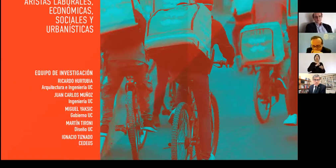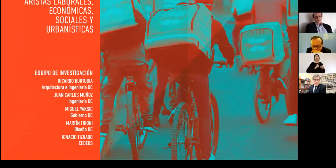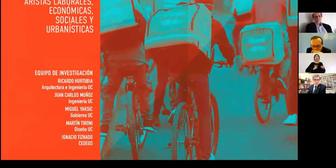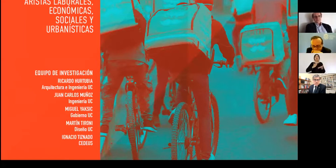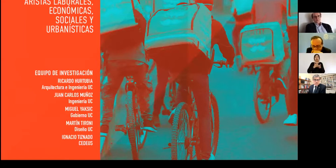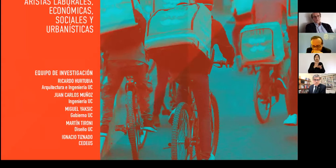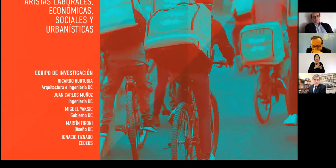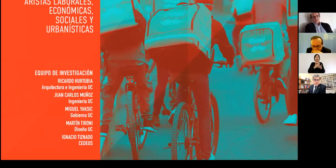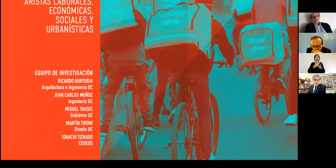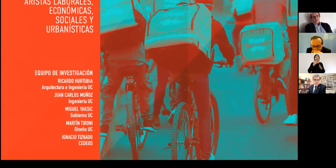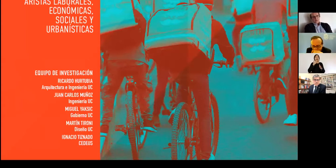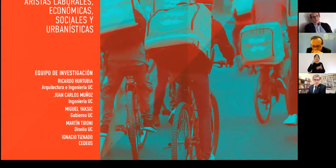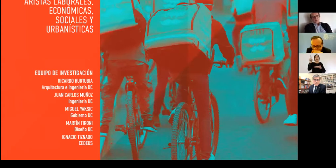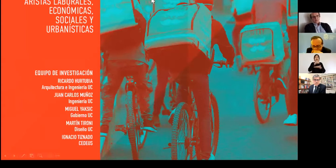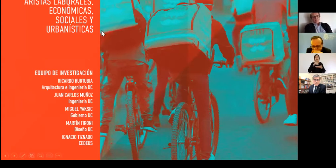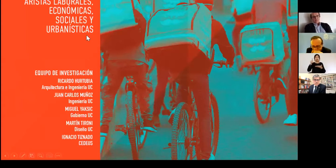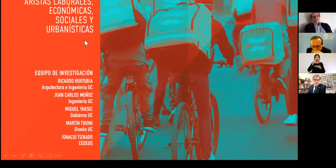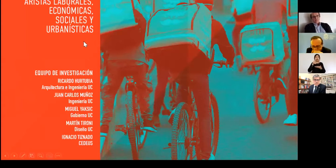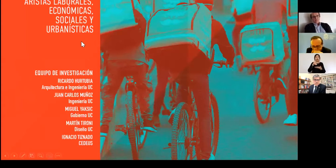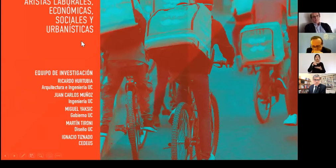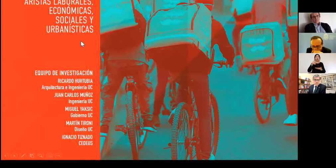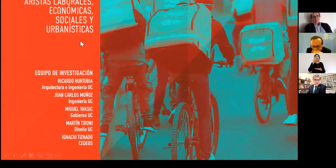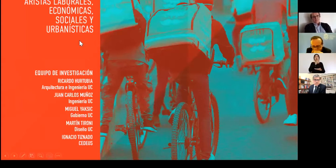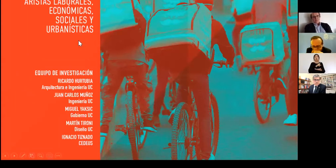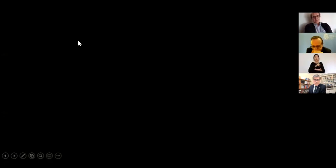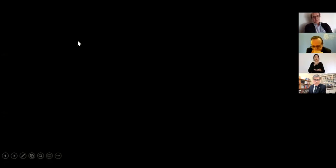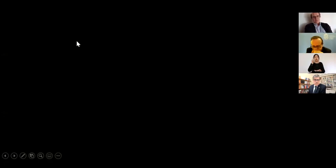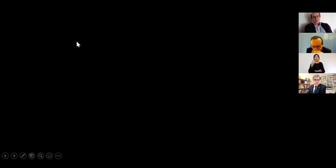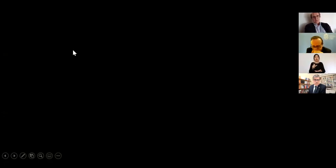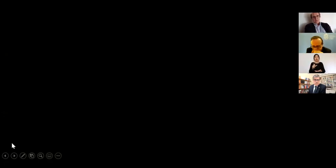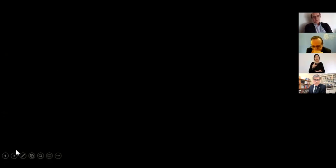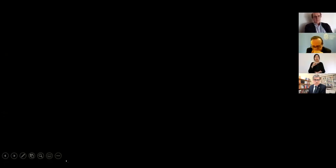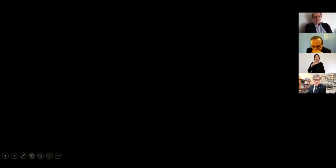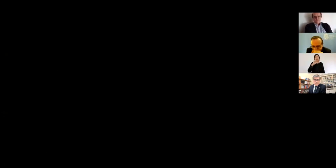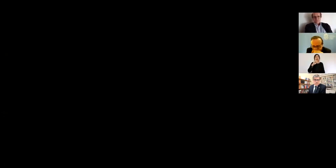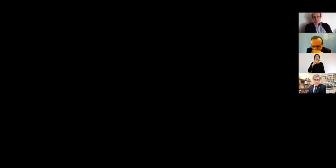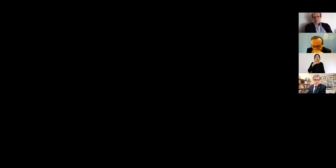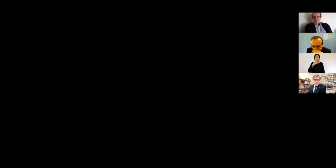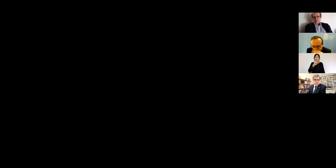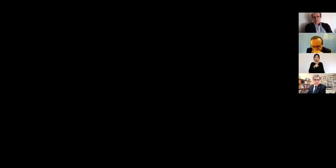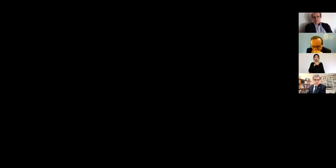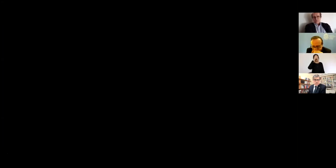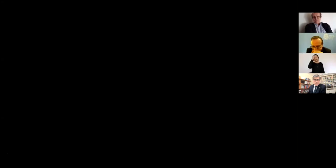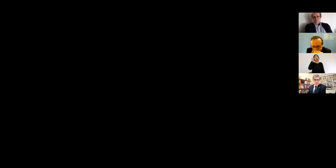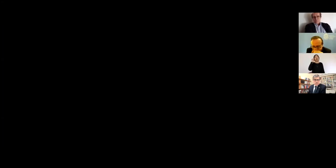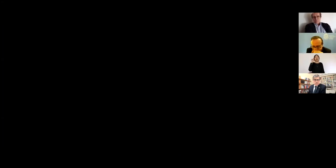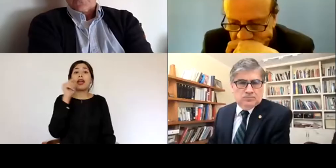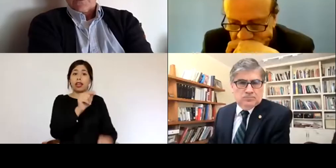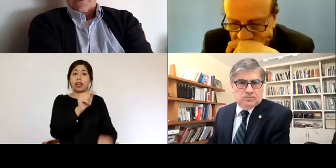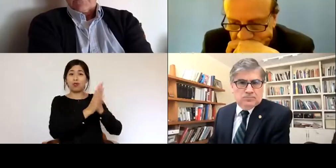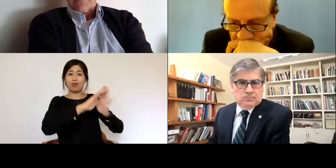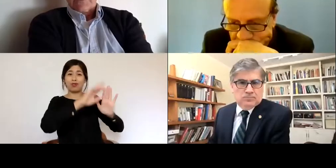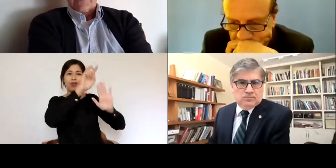Tironi de Diseño y Ignacio Tisnado del CDUS así que estos son los